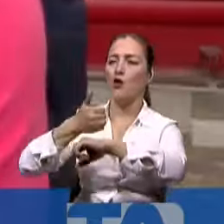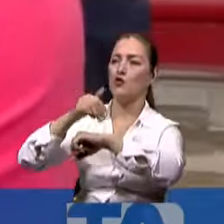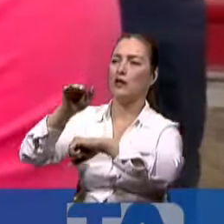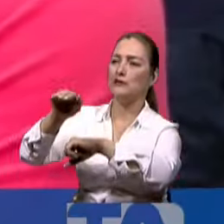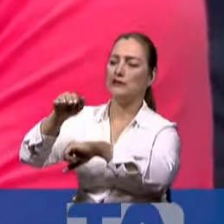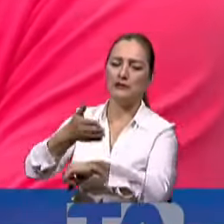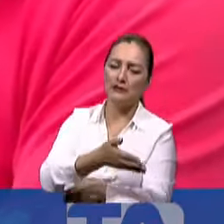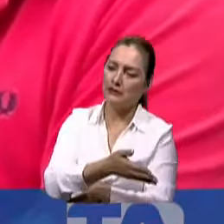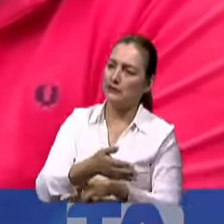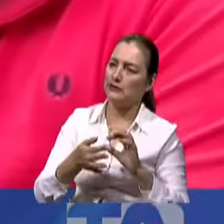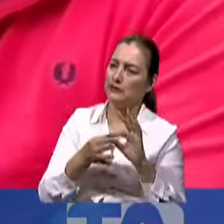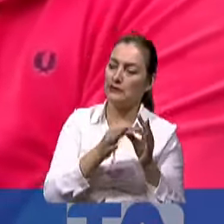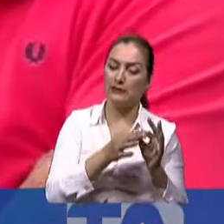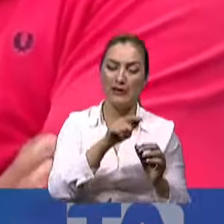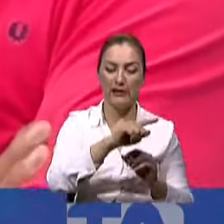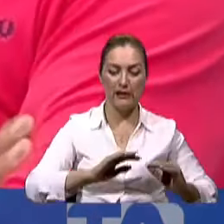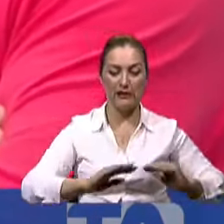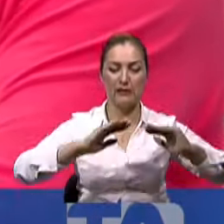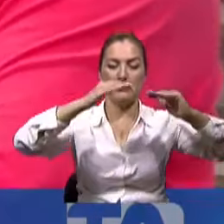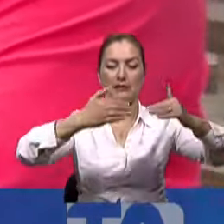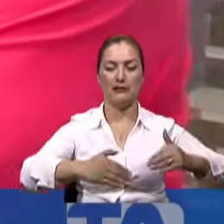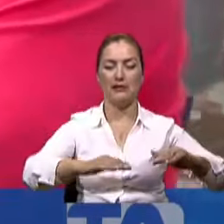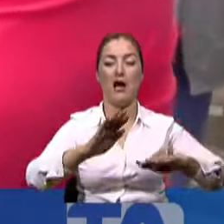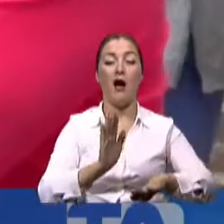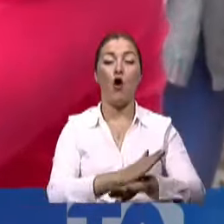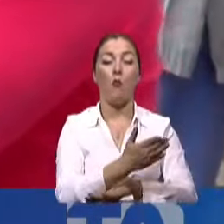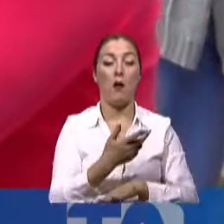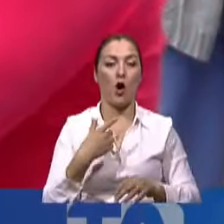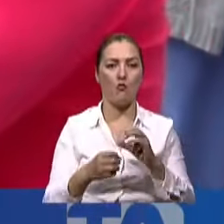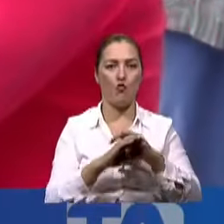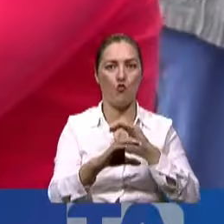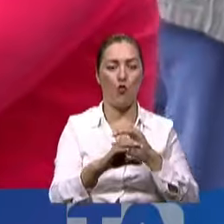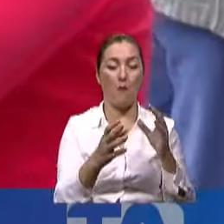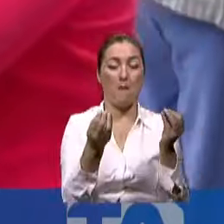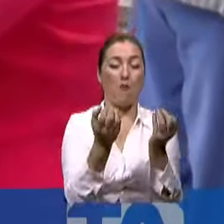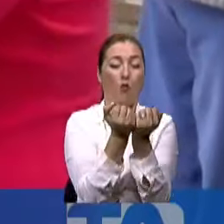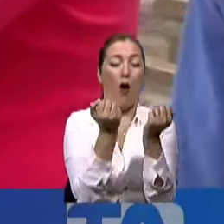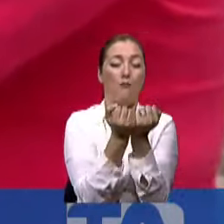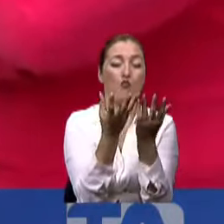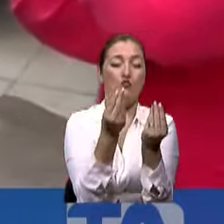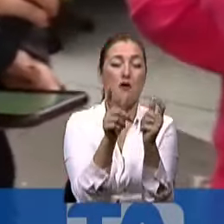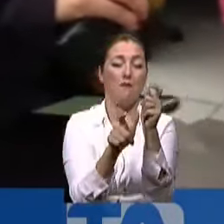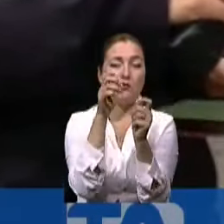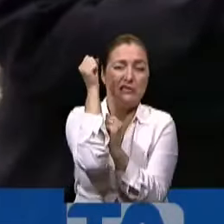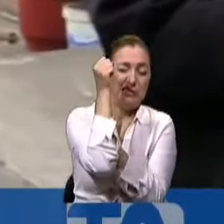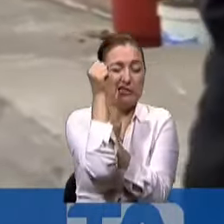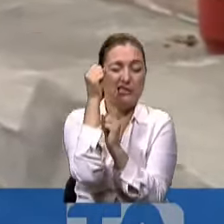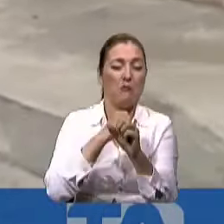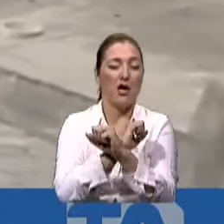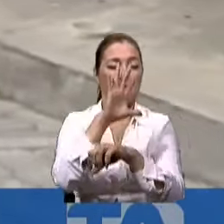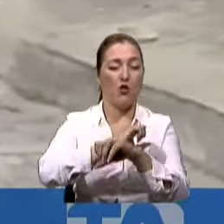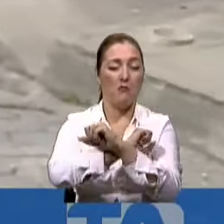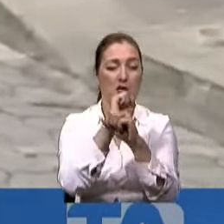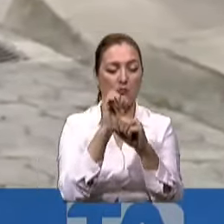correspondan, que nos pongan un rompe velocidades, porque los carros pasan a toda velocidad, van llenito de gente, como ustedes podrán ver, pues desde la mañana, 5 de la